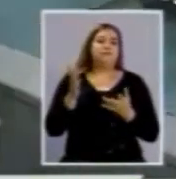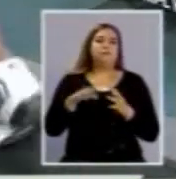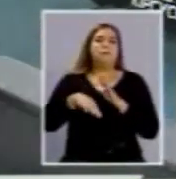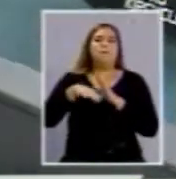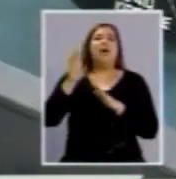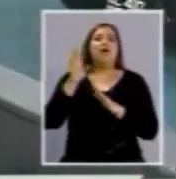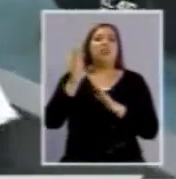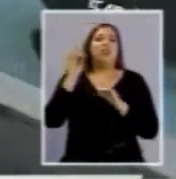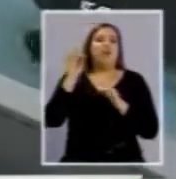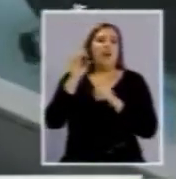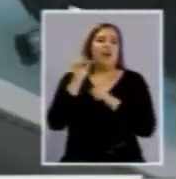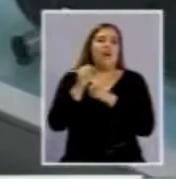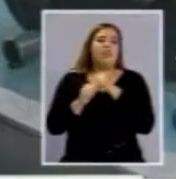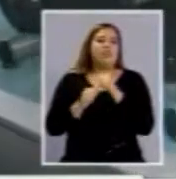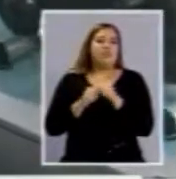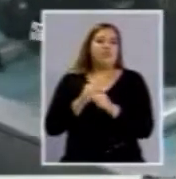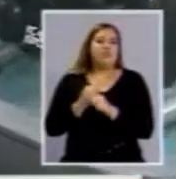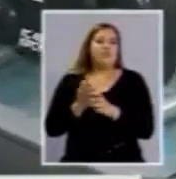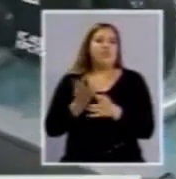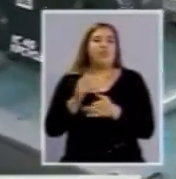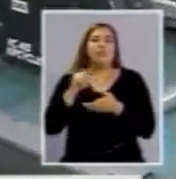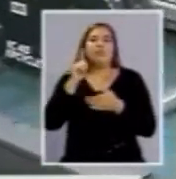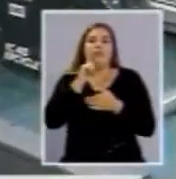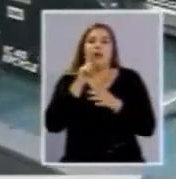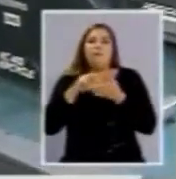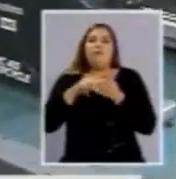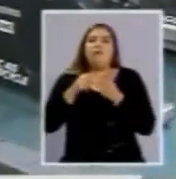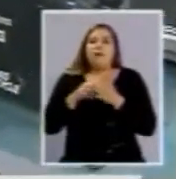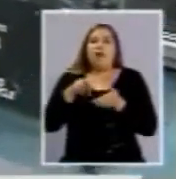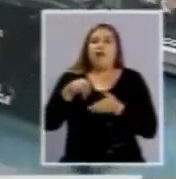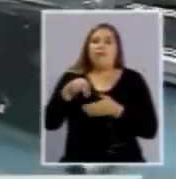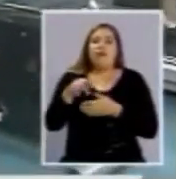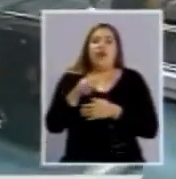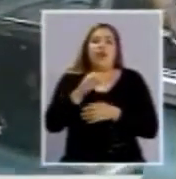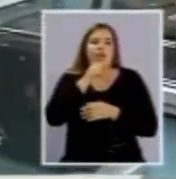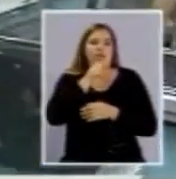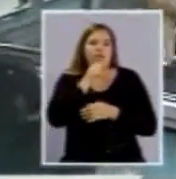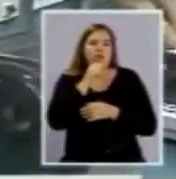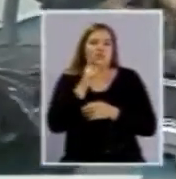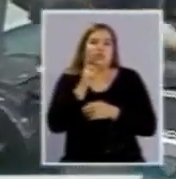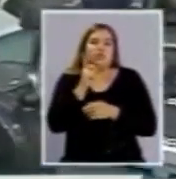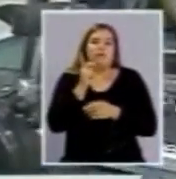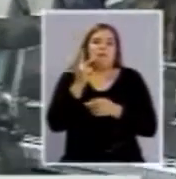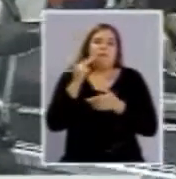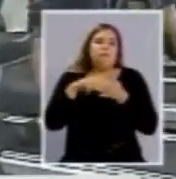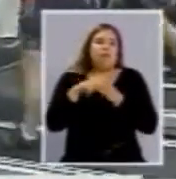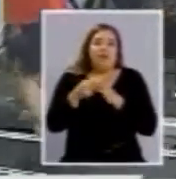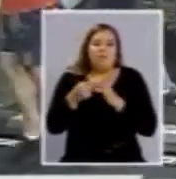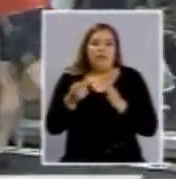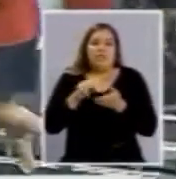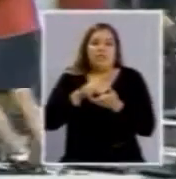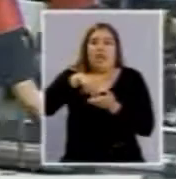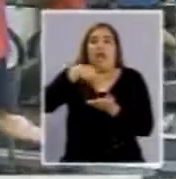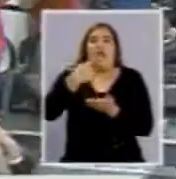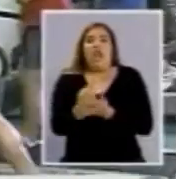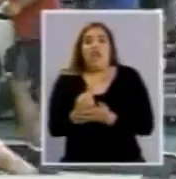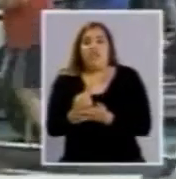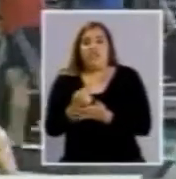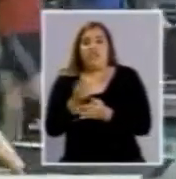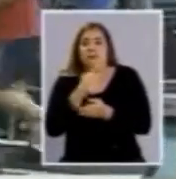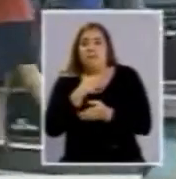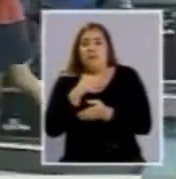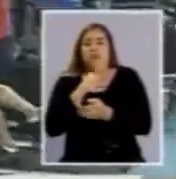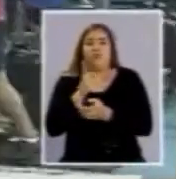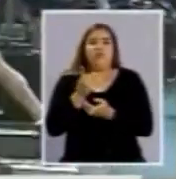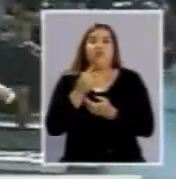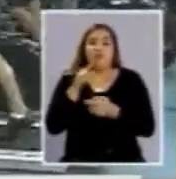tener algún tipo de más complicaciones de desplazamiento. Los adultos mayores siempre temen tropezarse, por ejemplo. ¿A ellos igual les sirve